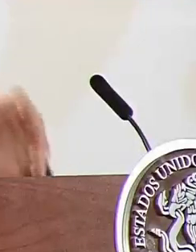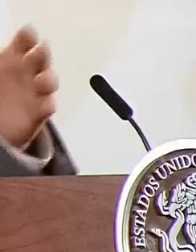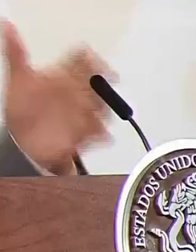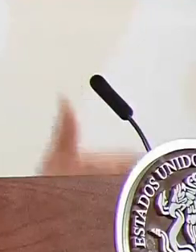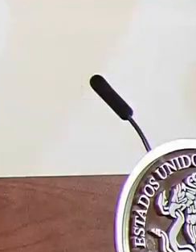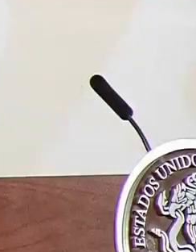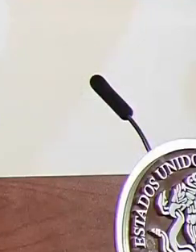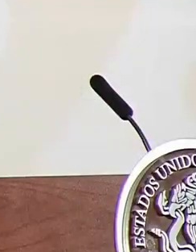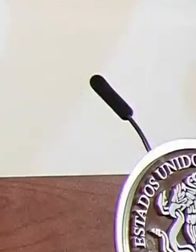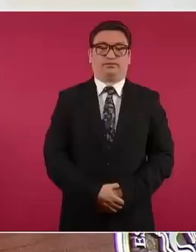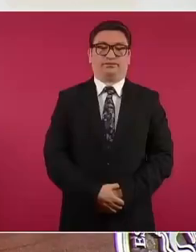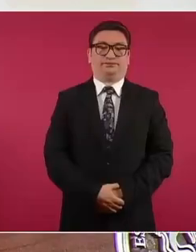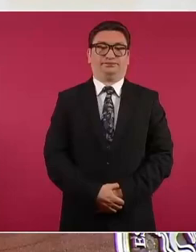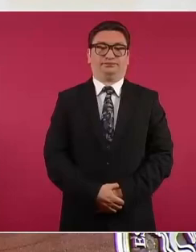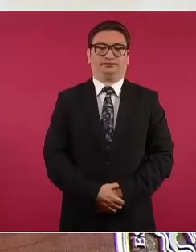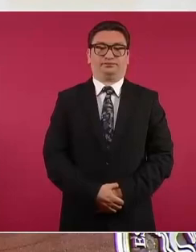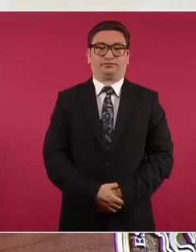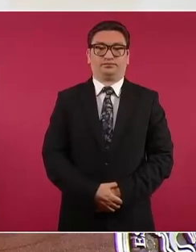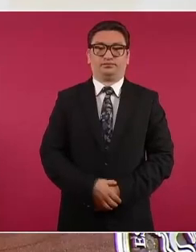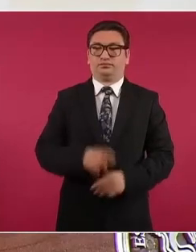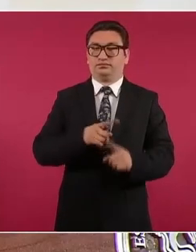hubieron campañas